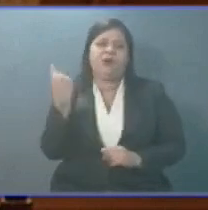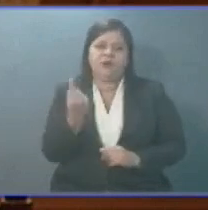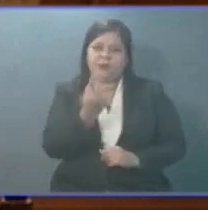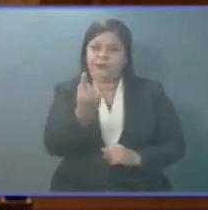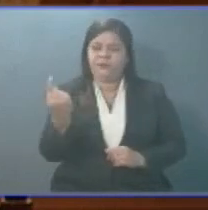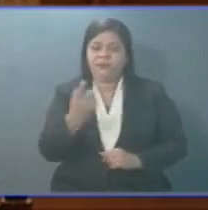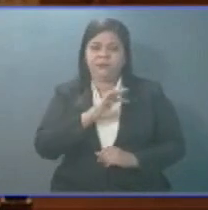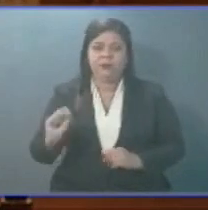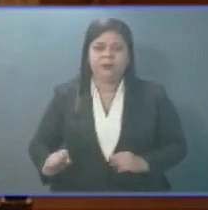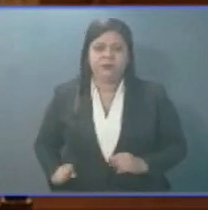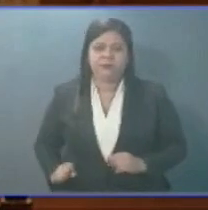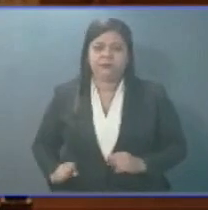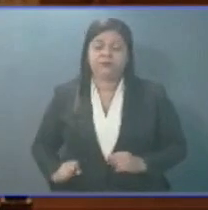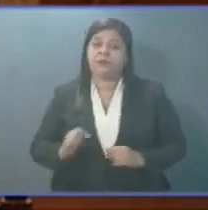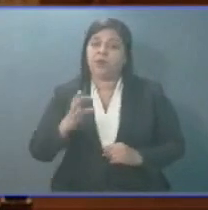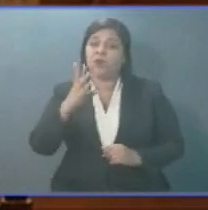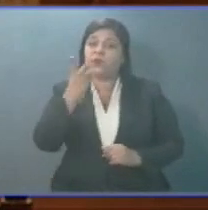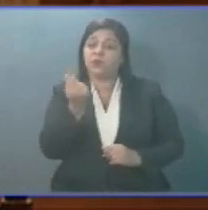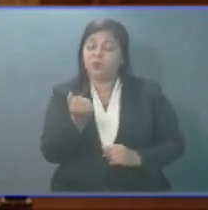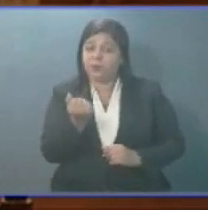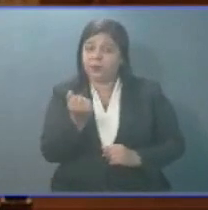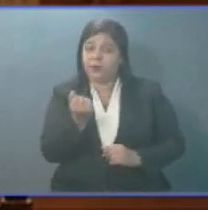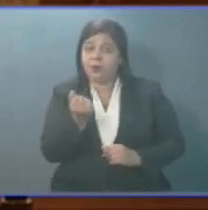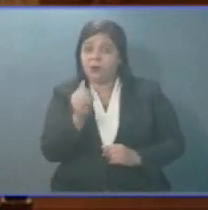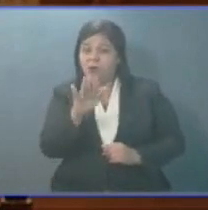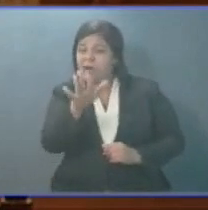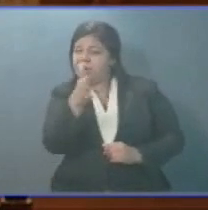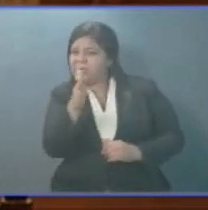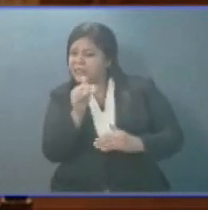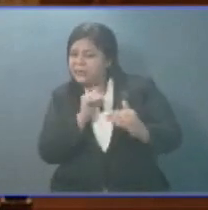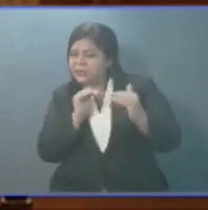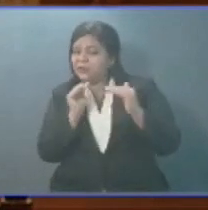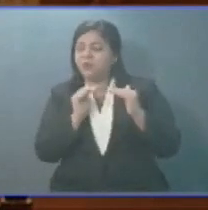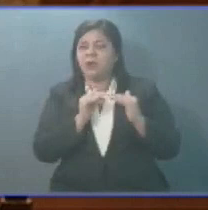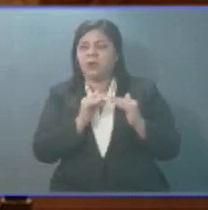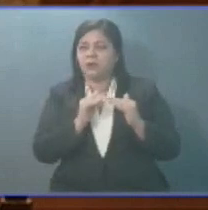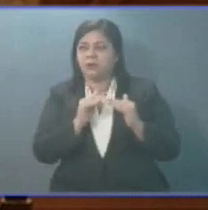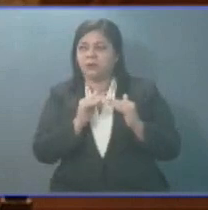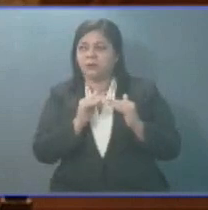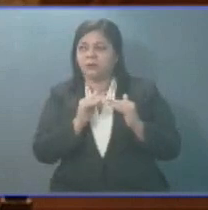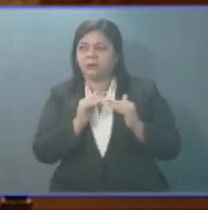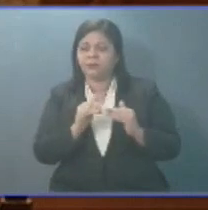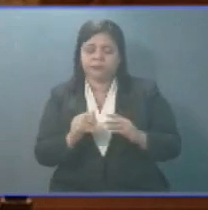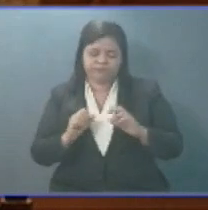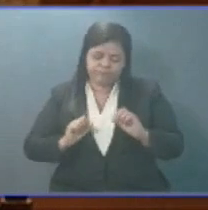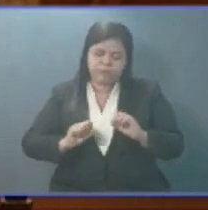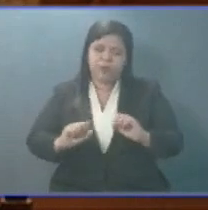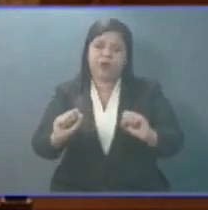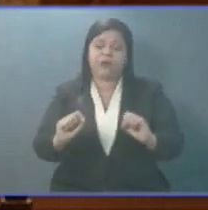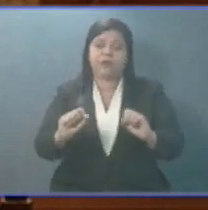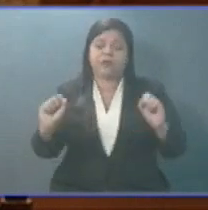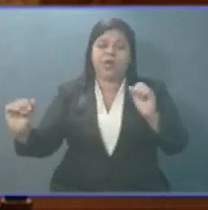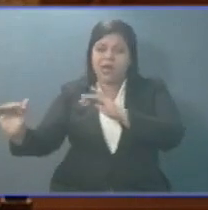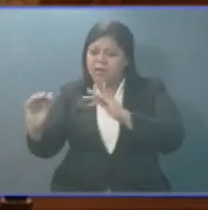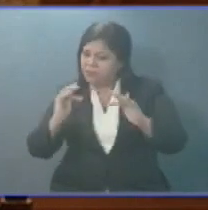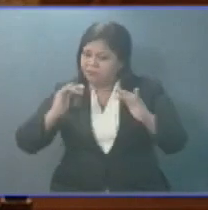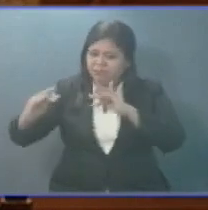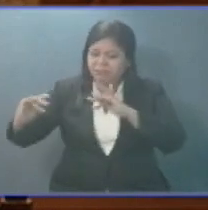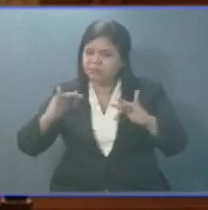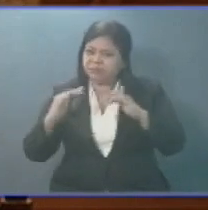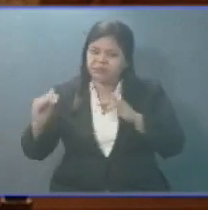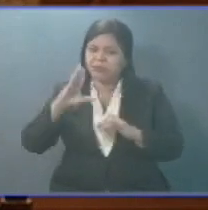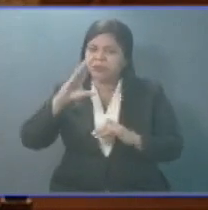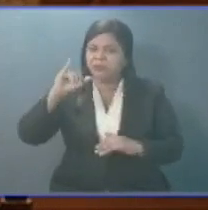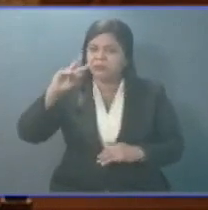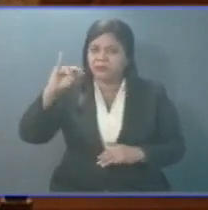cifra que casi igualdad a las muertes en la guerra civil